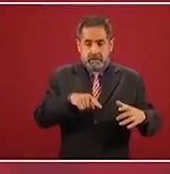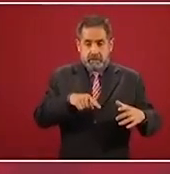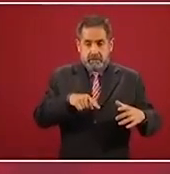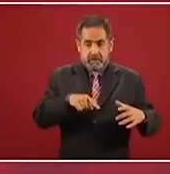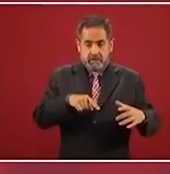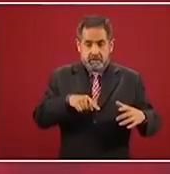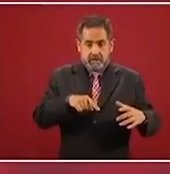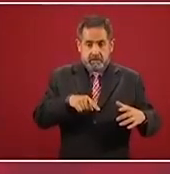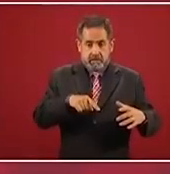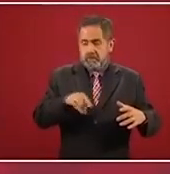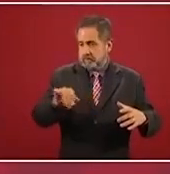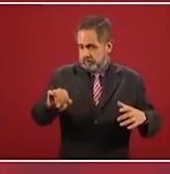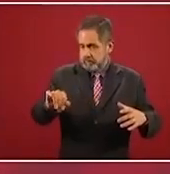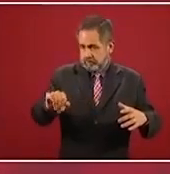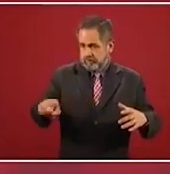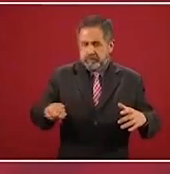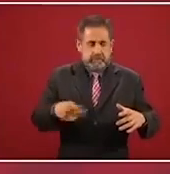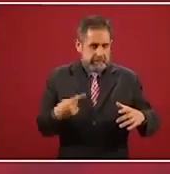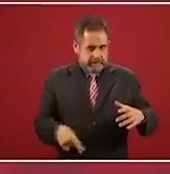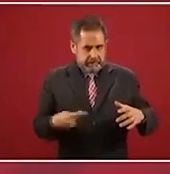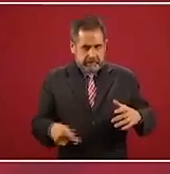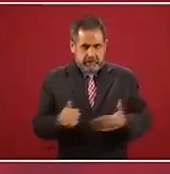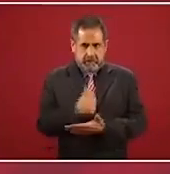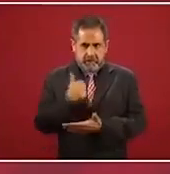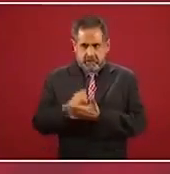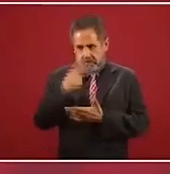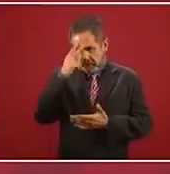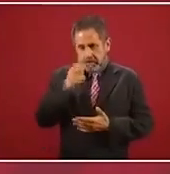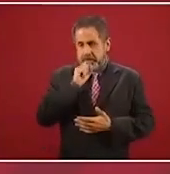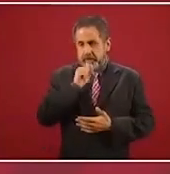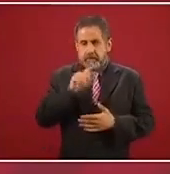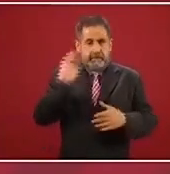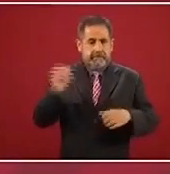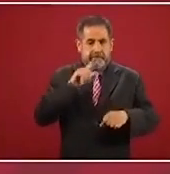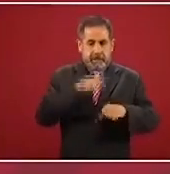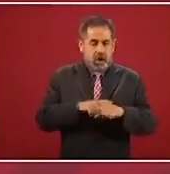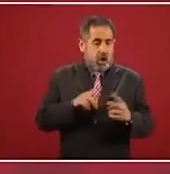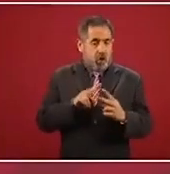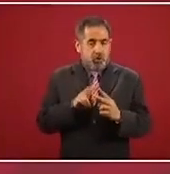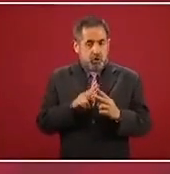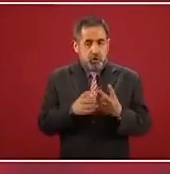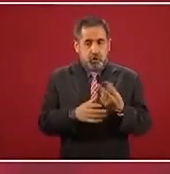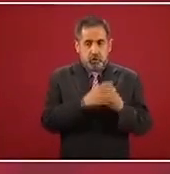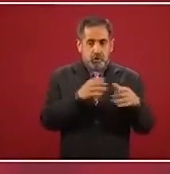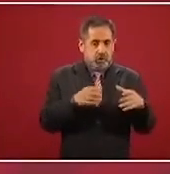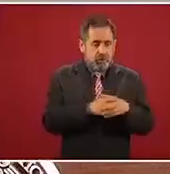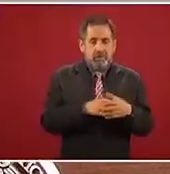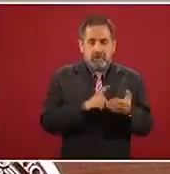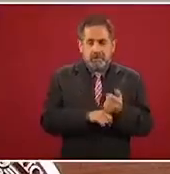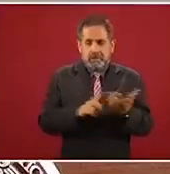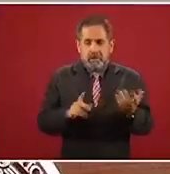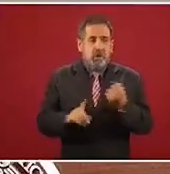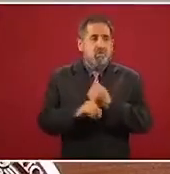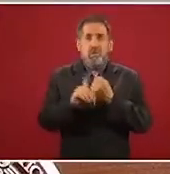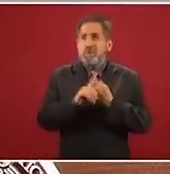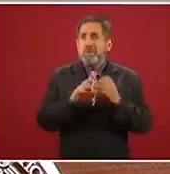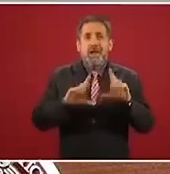sí, local y federal, en general, es un problema